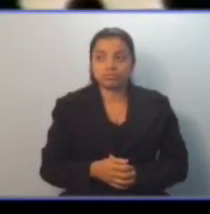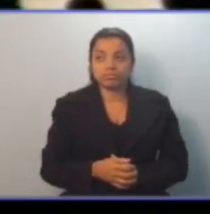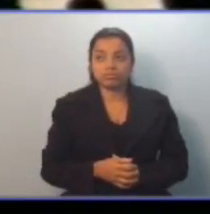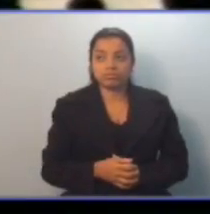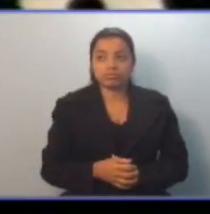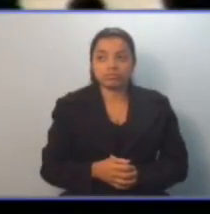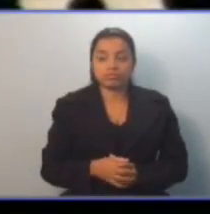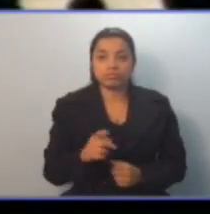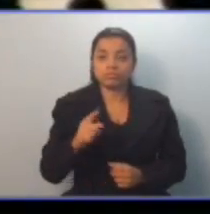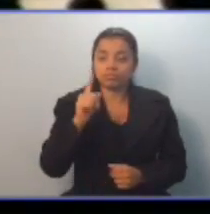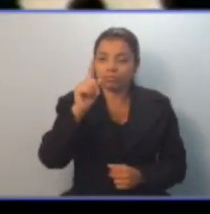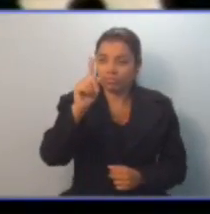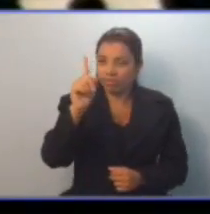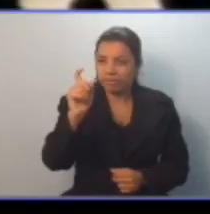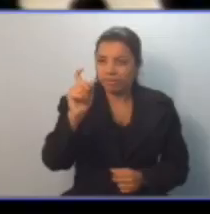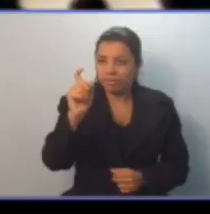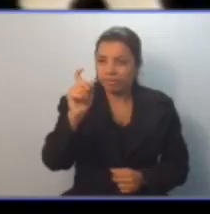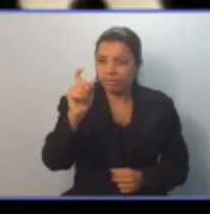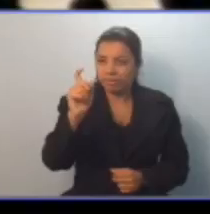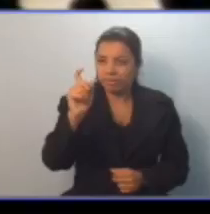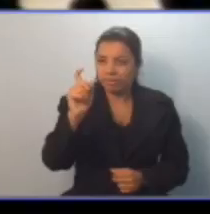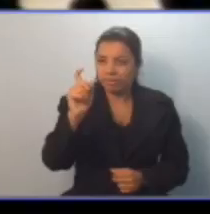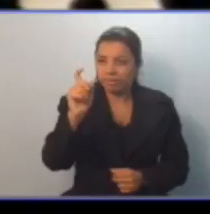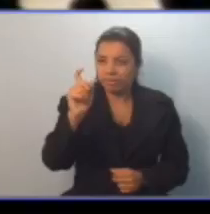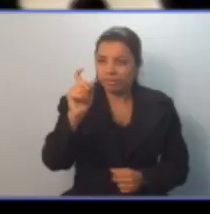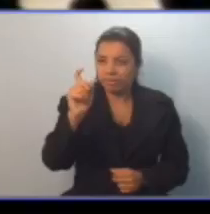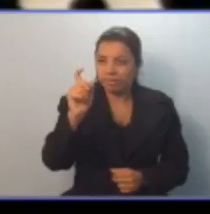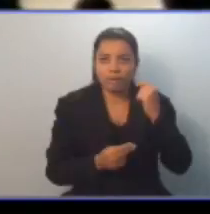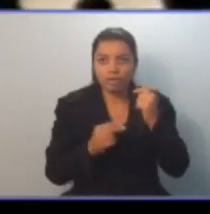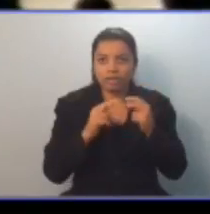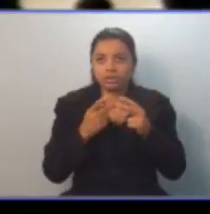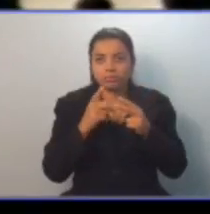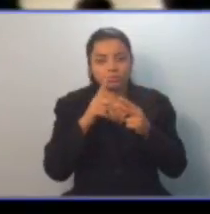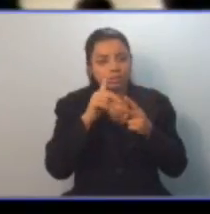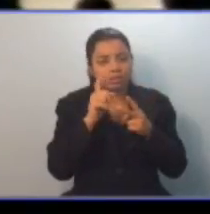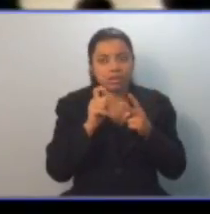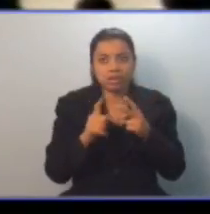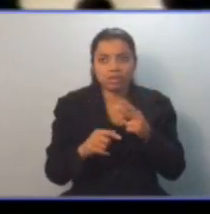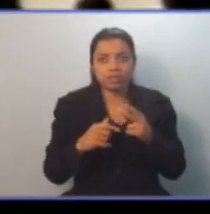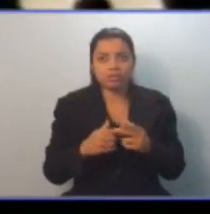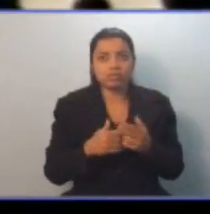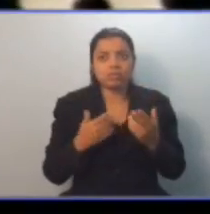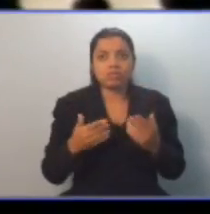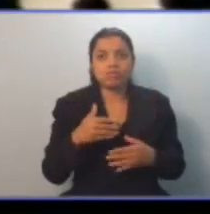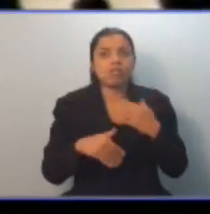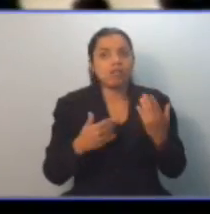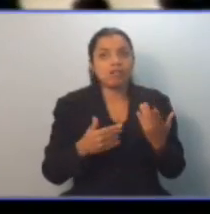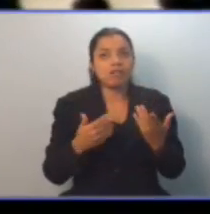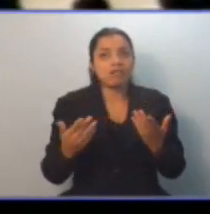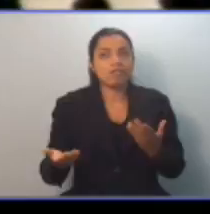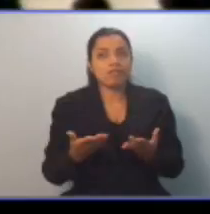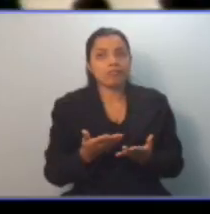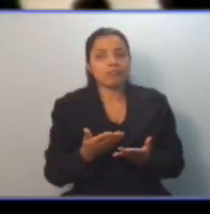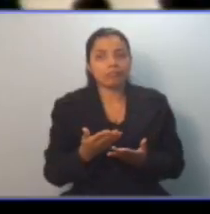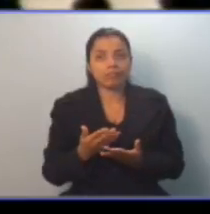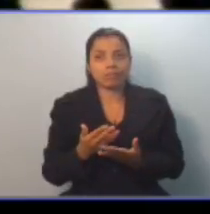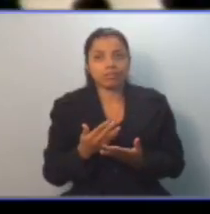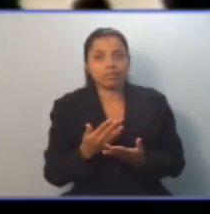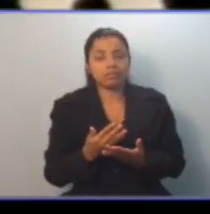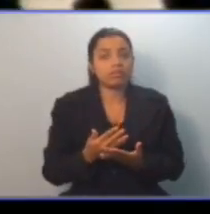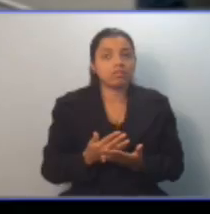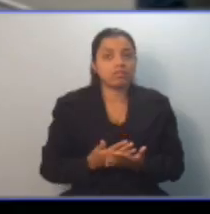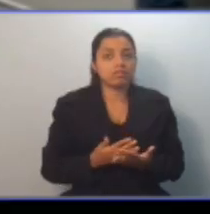Bueno, esta era una pregunta compuesta, pero por el rumbo que han ido tomando las preguntas voy a reducirla.